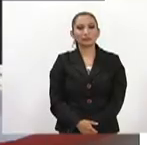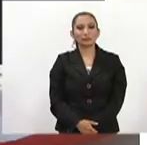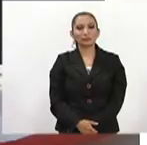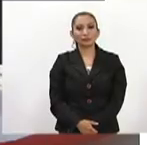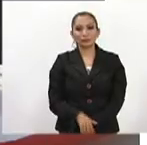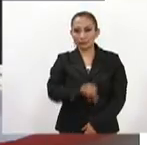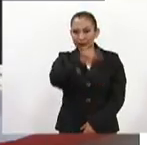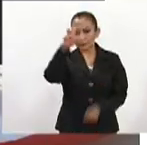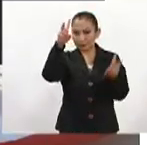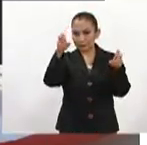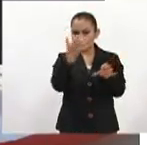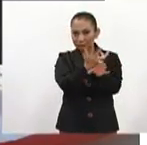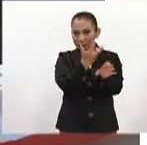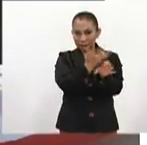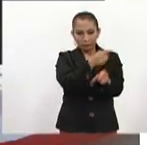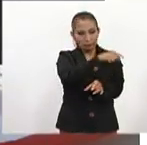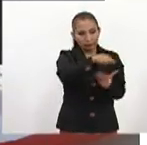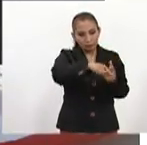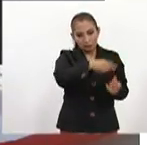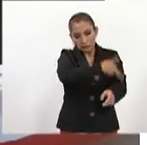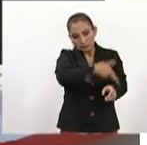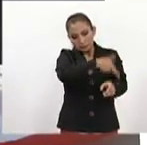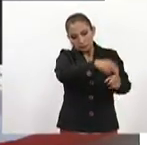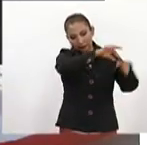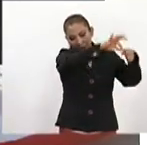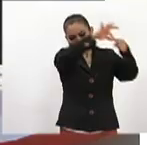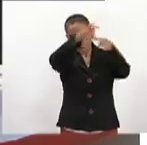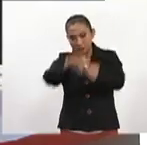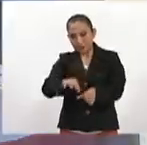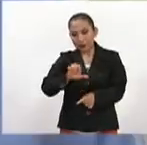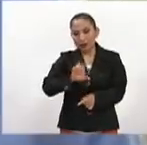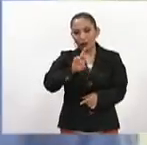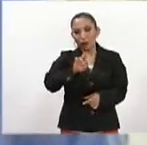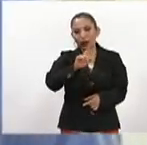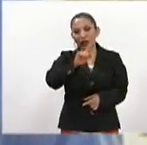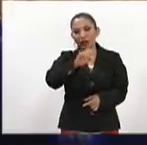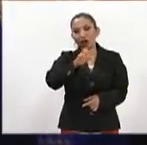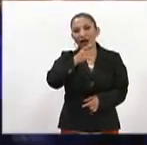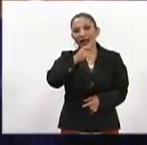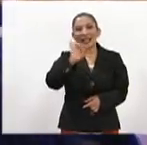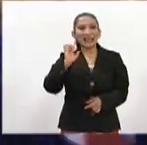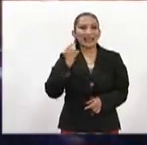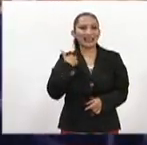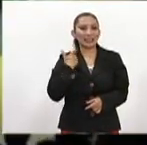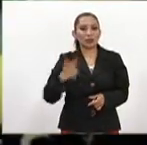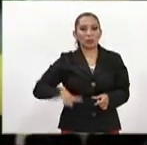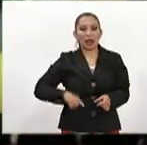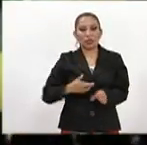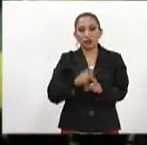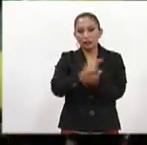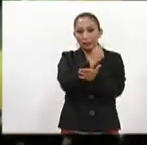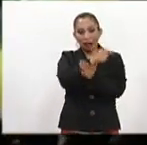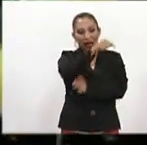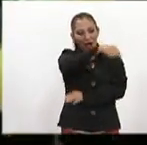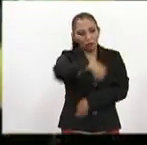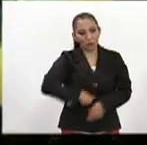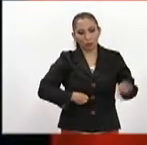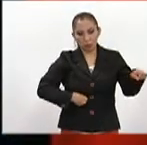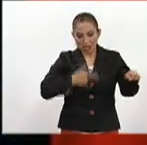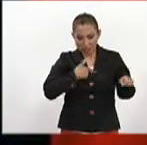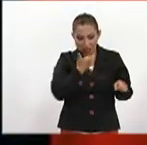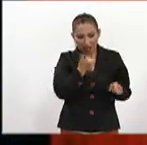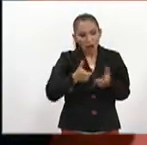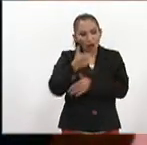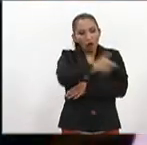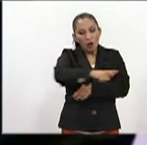En otros asuntos, Estados Unidos inició el proceso de extradición de Eugenio Hernández Flores, exgobernador de Tamaulipas, a quien acusan de lavado